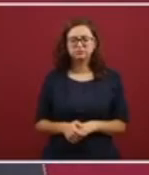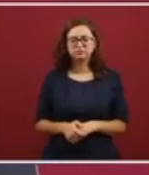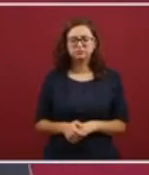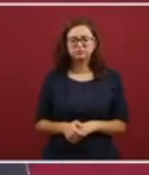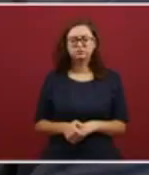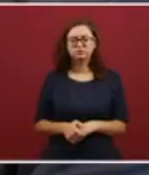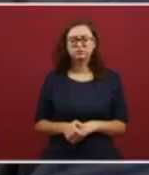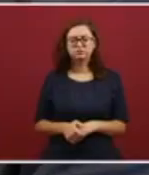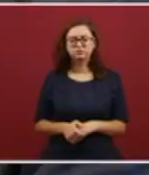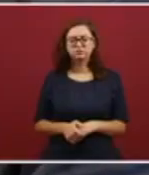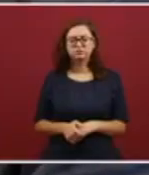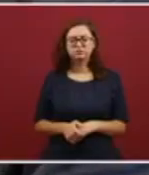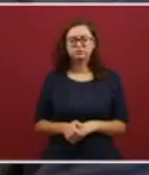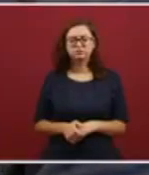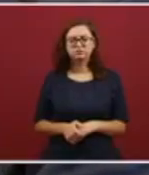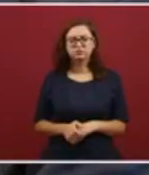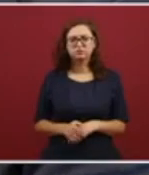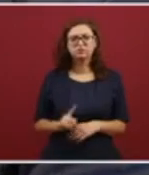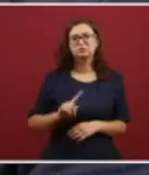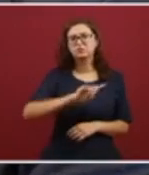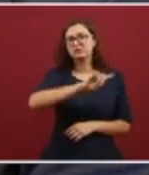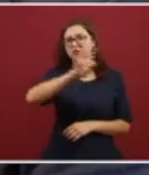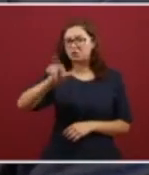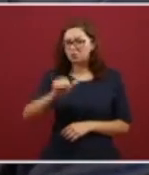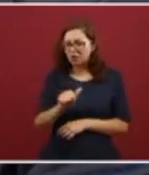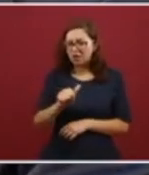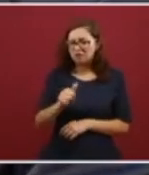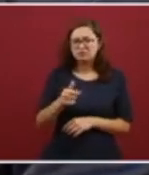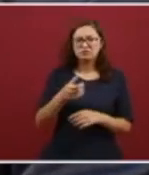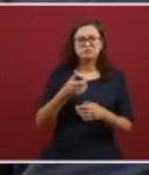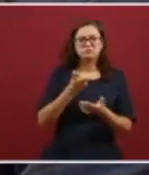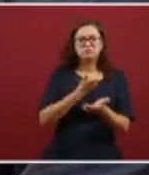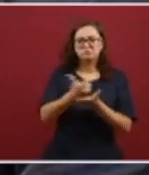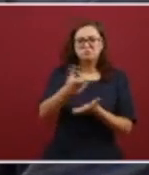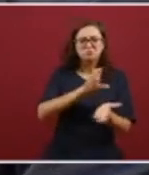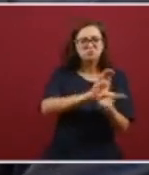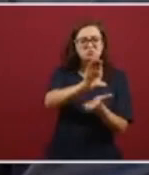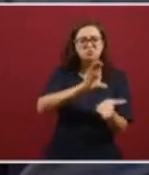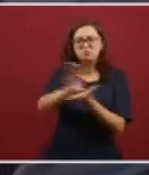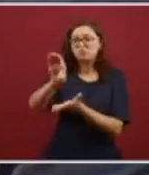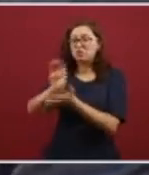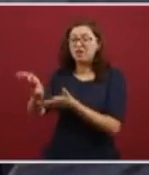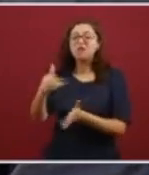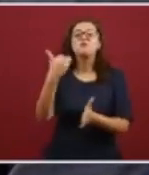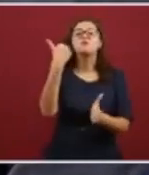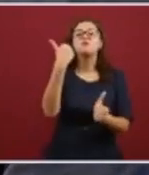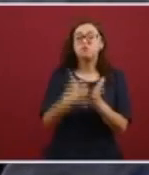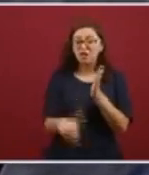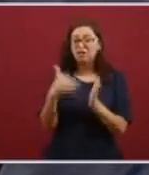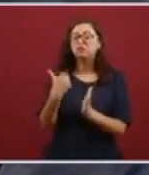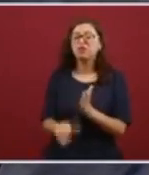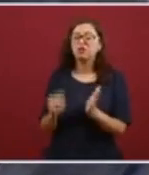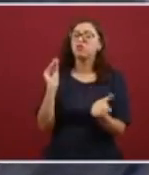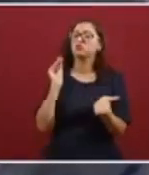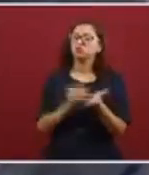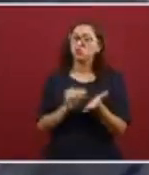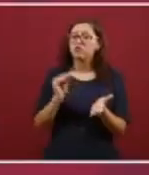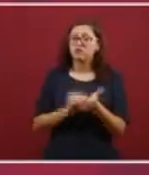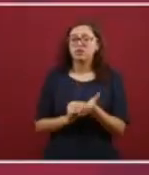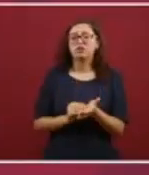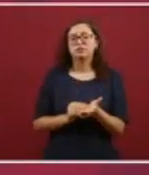Luego hubo liquidaciones y hay asuntos pendientes y es lo que estamos nosotros